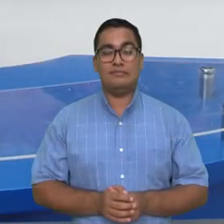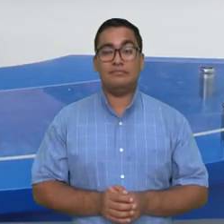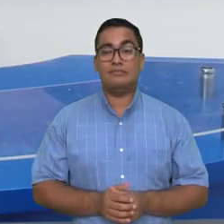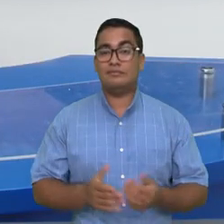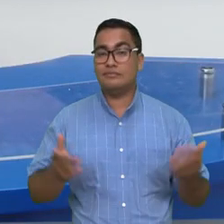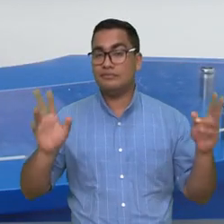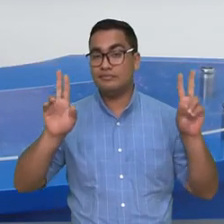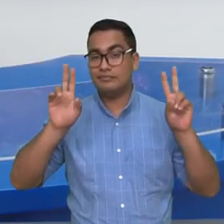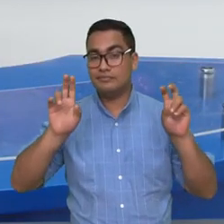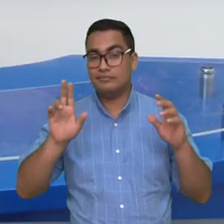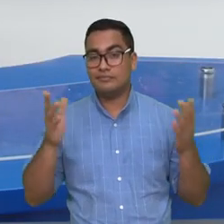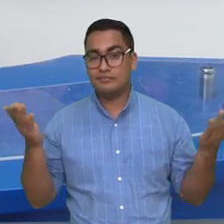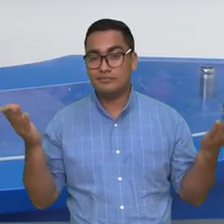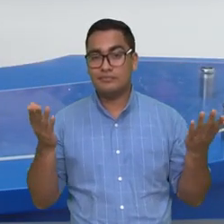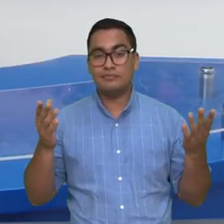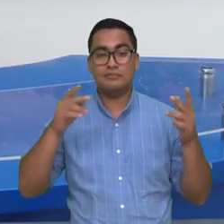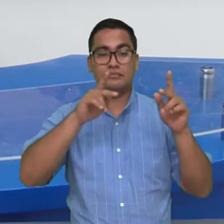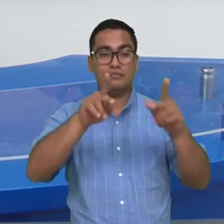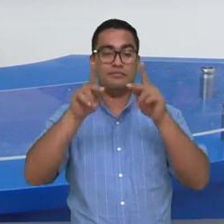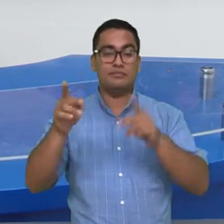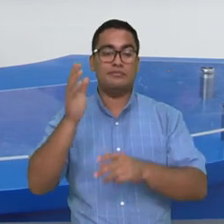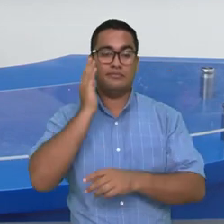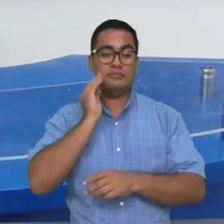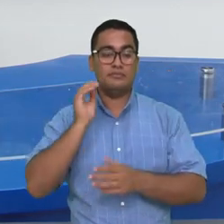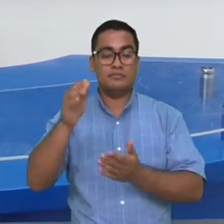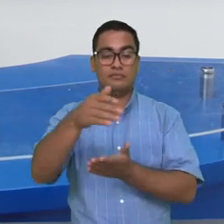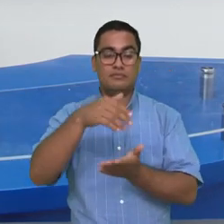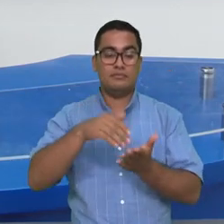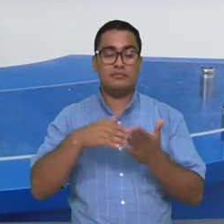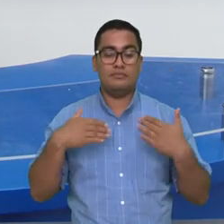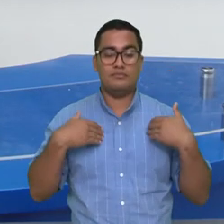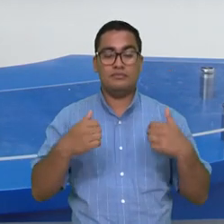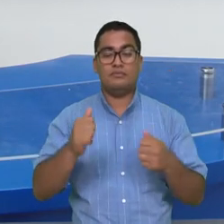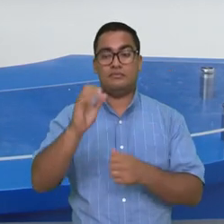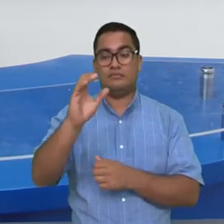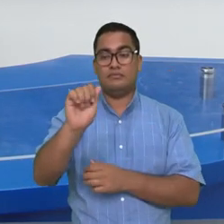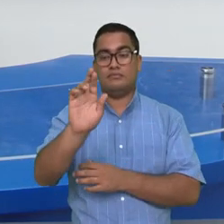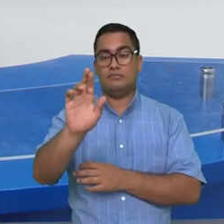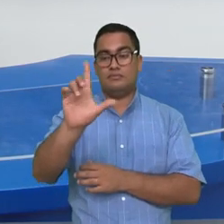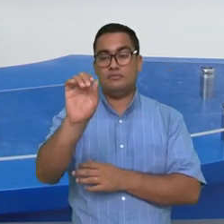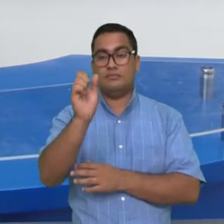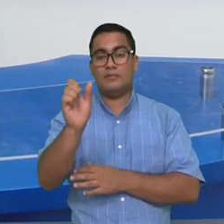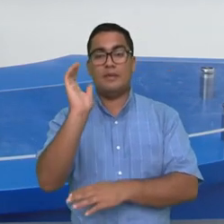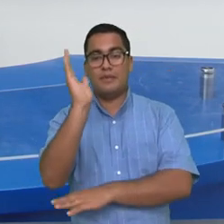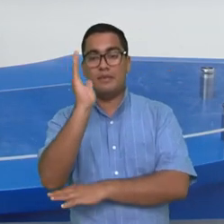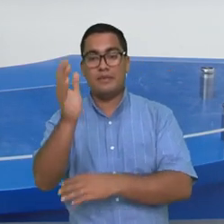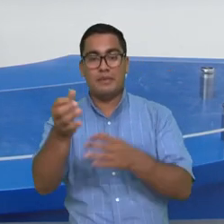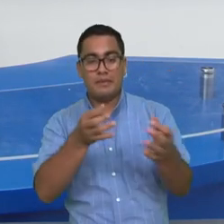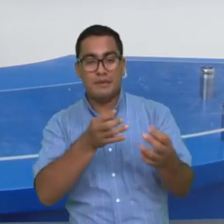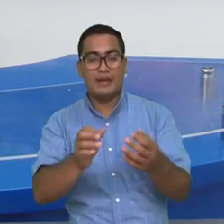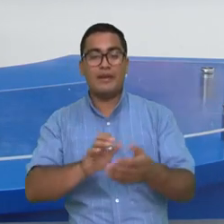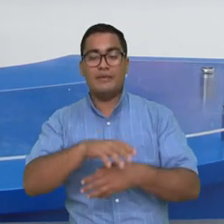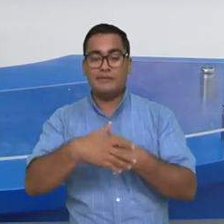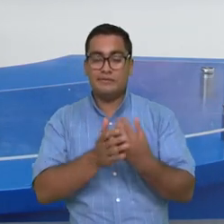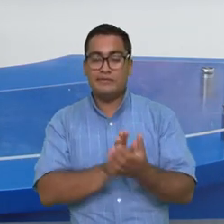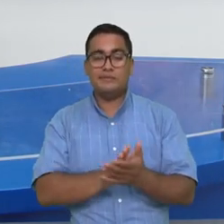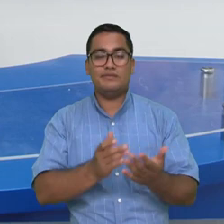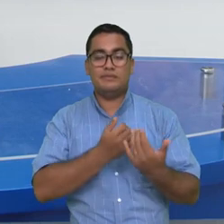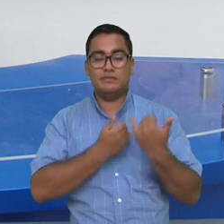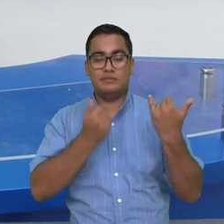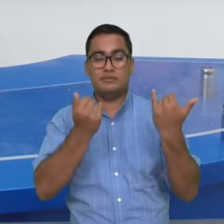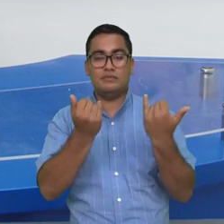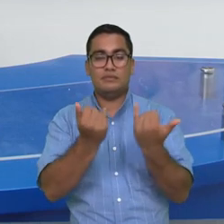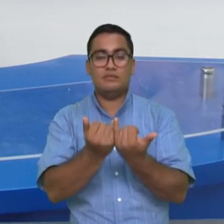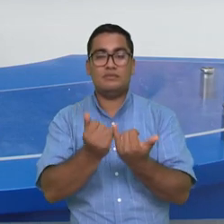Al respecto de este tema, especialistas del Centro de Salud Carlos Rugama realizan charlas sobre lavado de manos a estudiantes del Instituto